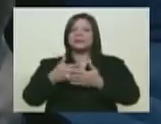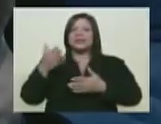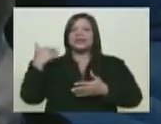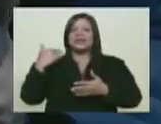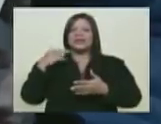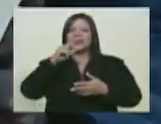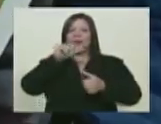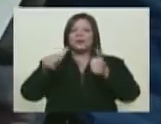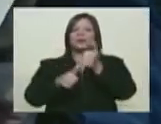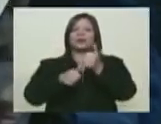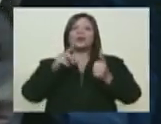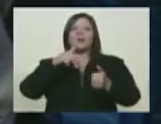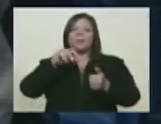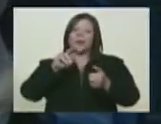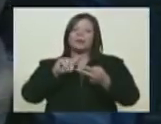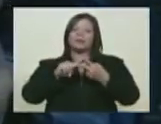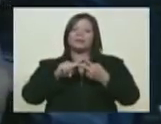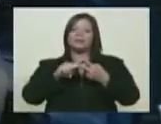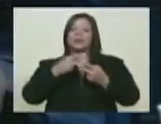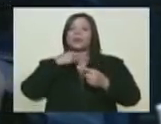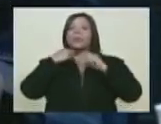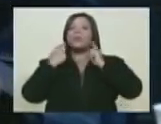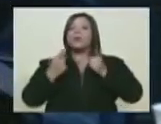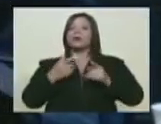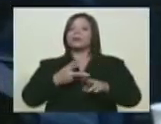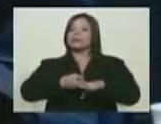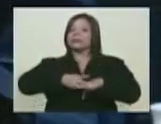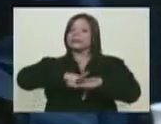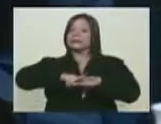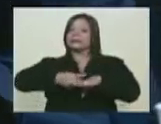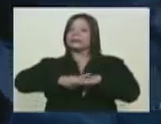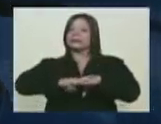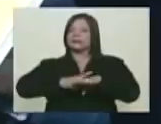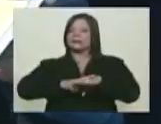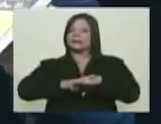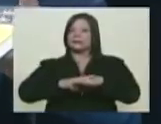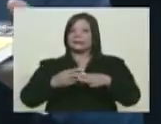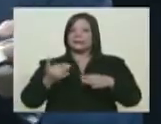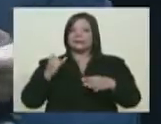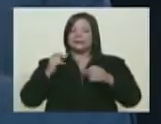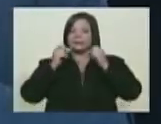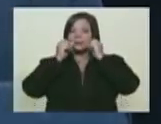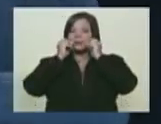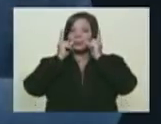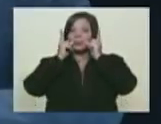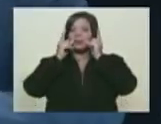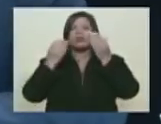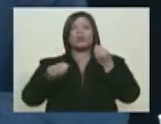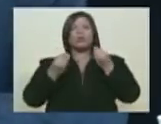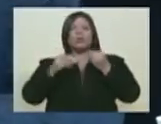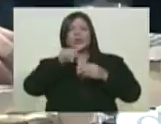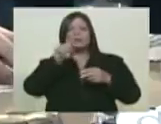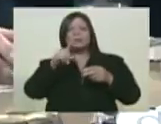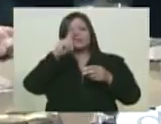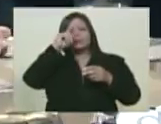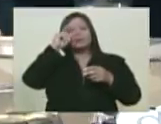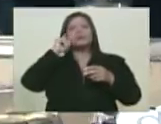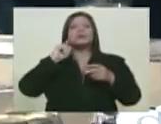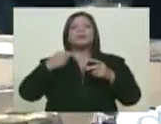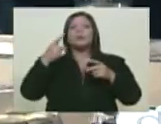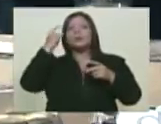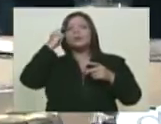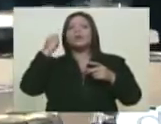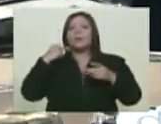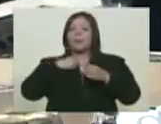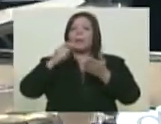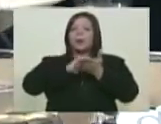Marcos y Paco Ignacio Taibo II. Muertos incómodos. Es una falta novela policíaca, sorprendentemente. ¿Cómo es eso? Pues un día Marcos dijo,